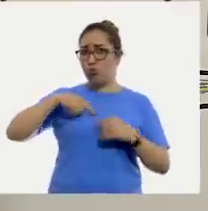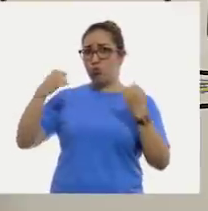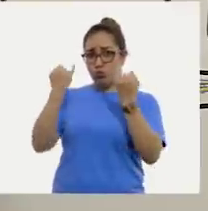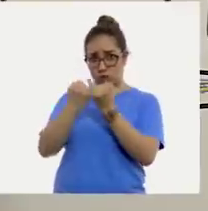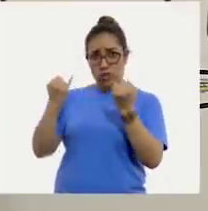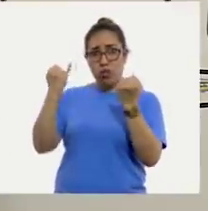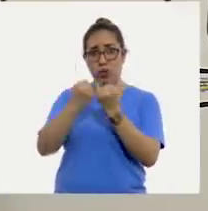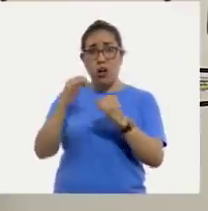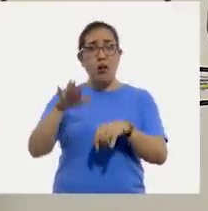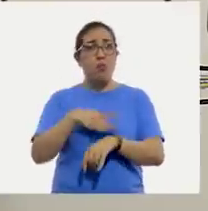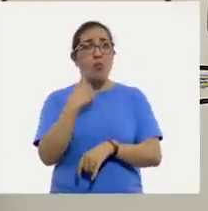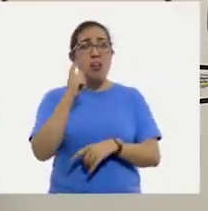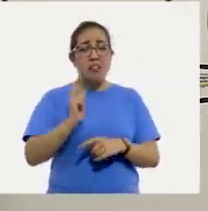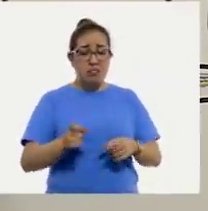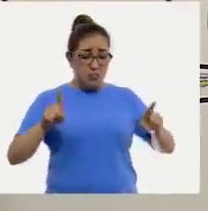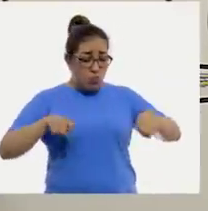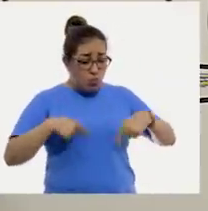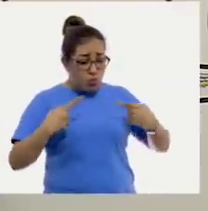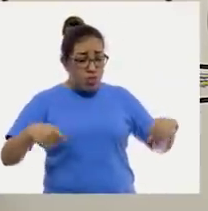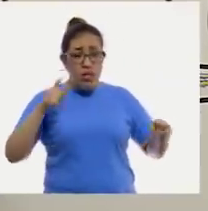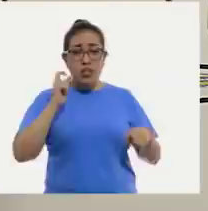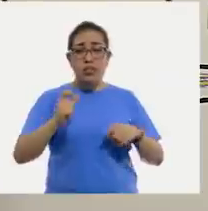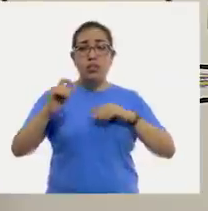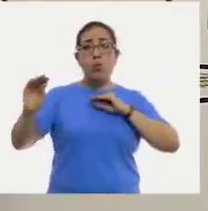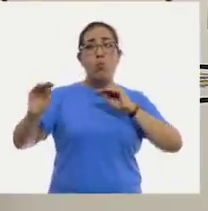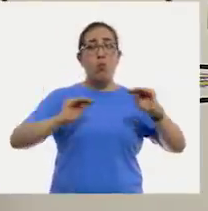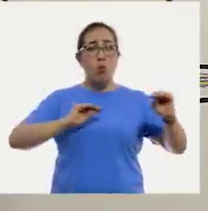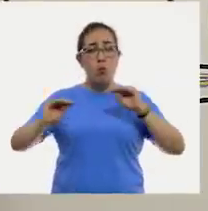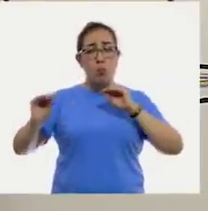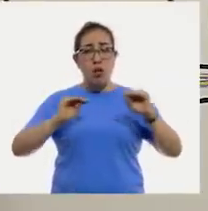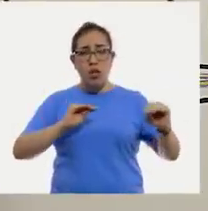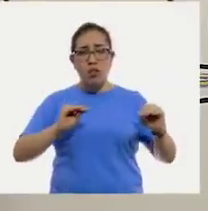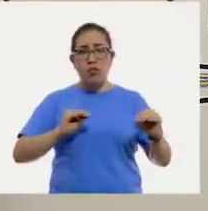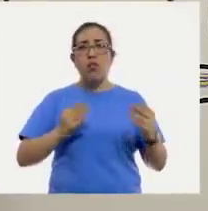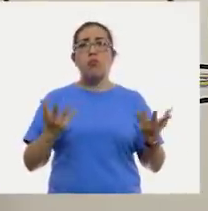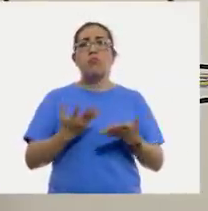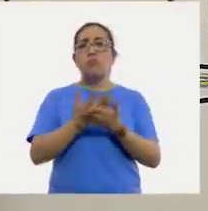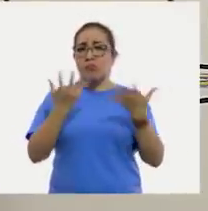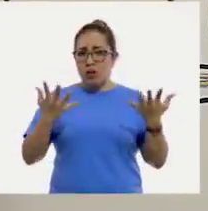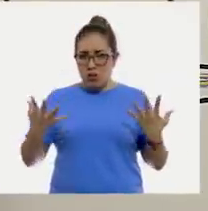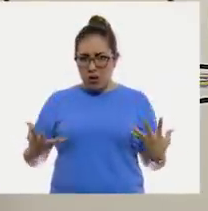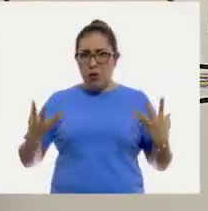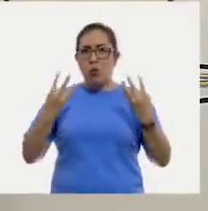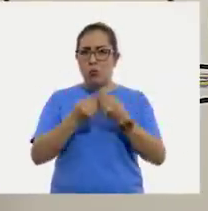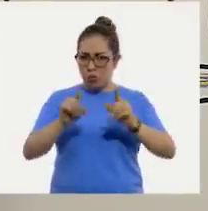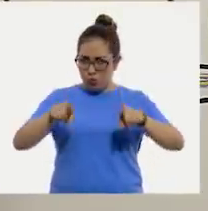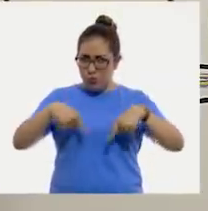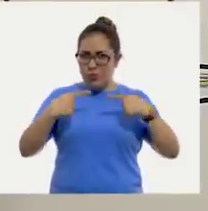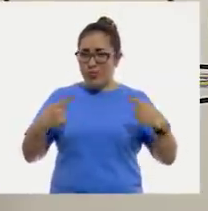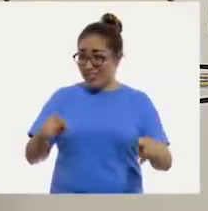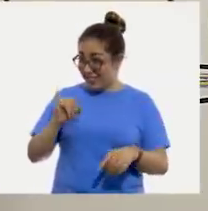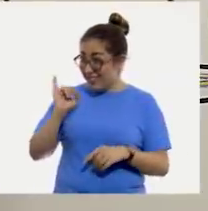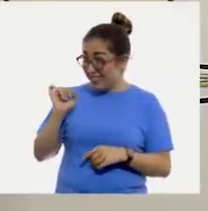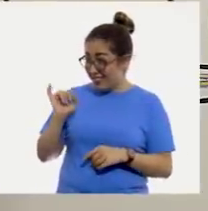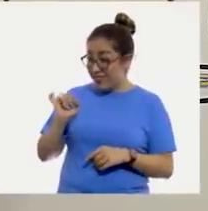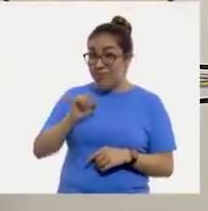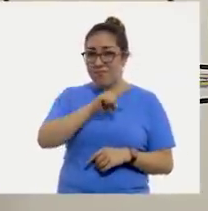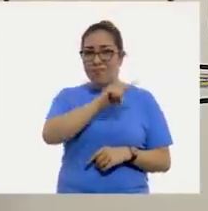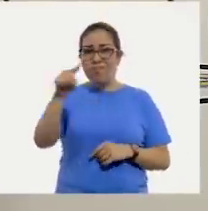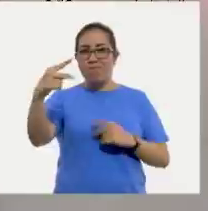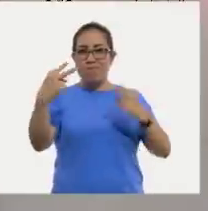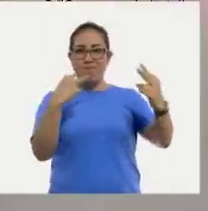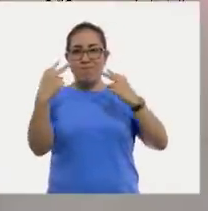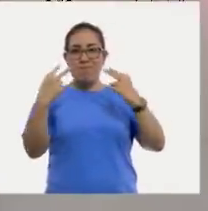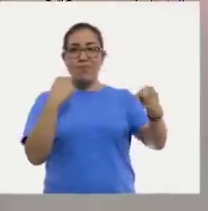música es movimiento, es ritmo. Entonces, bueno, pues, ¿por qué no tocamos una pieza juntos ahora para que vean los chavos cómo nos